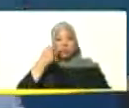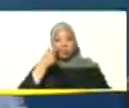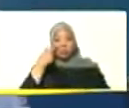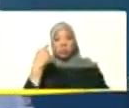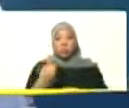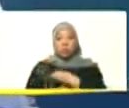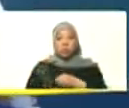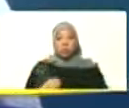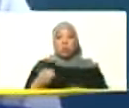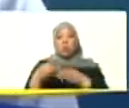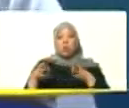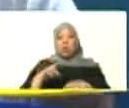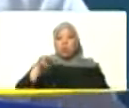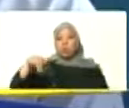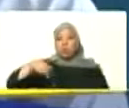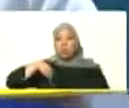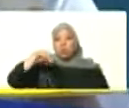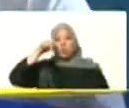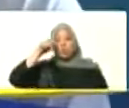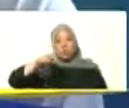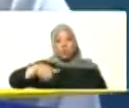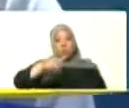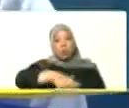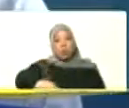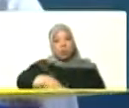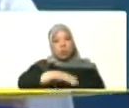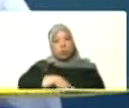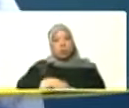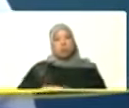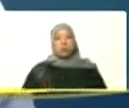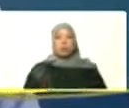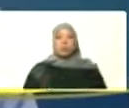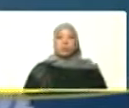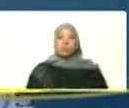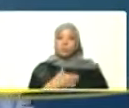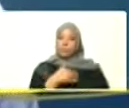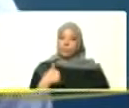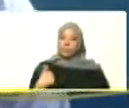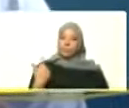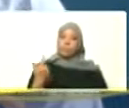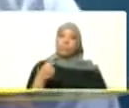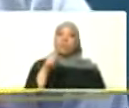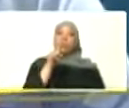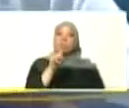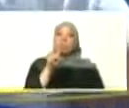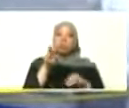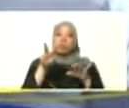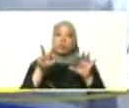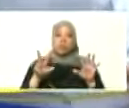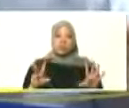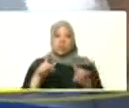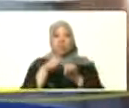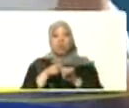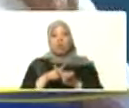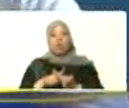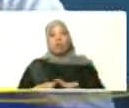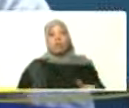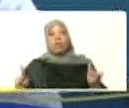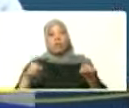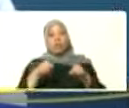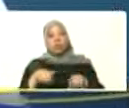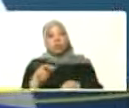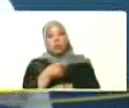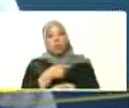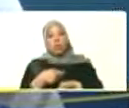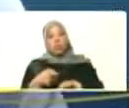ha publicado nuestro pueblo, nuestros ciudadanos, nuestros vecinos. Quiero decirle que de esas 187, a través de los distintos niveles de gobierno,